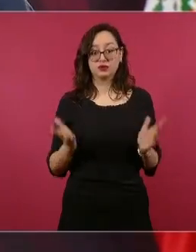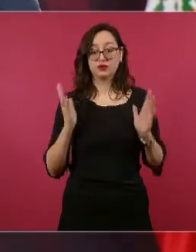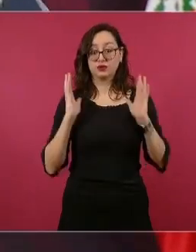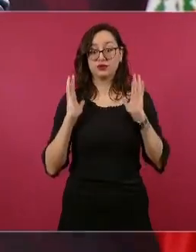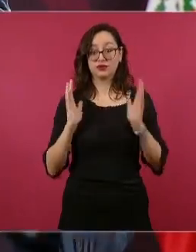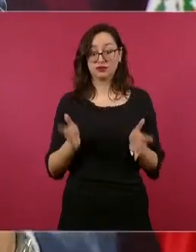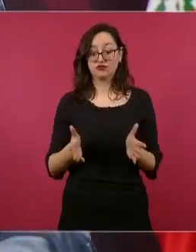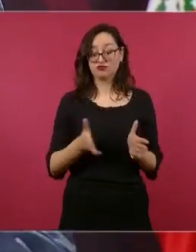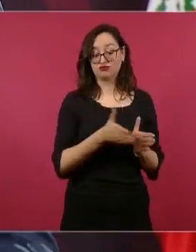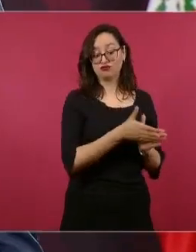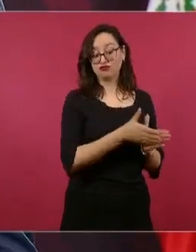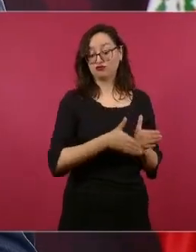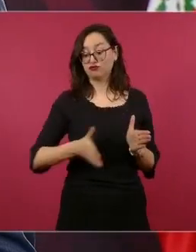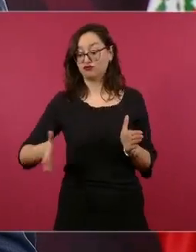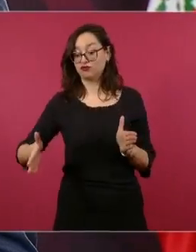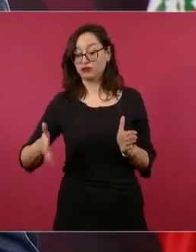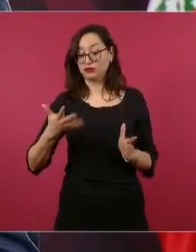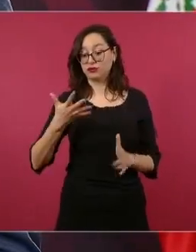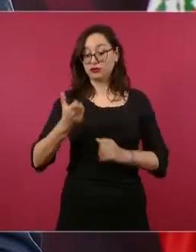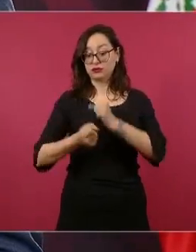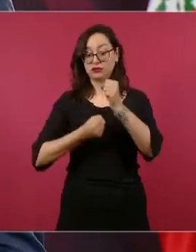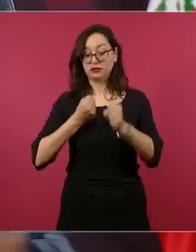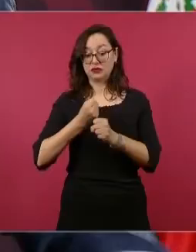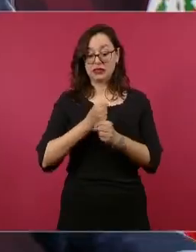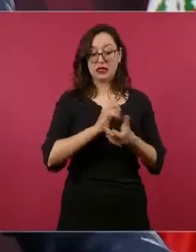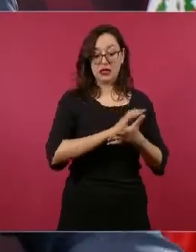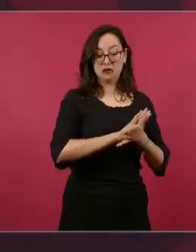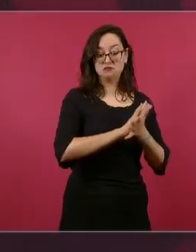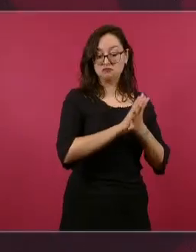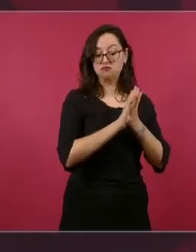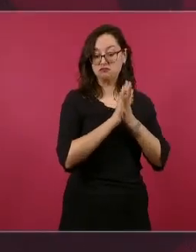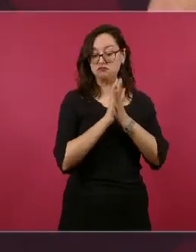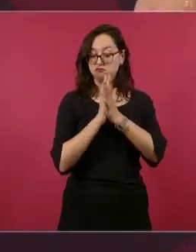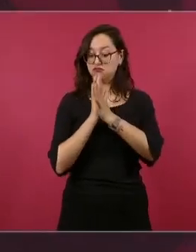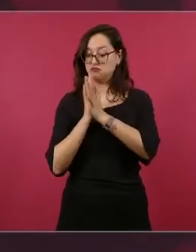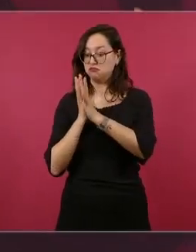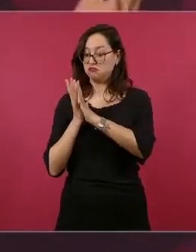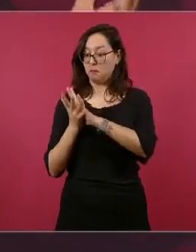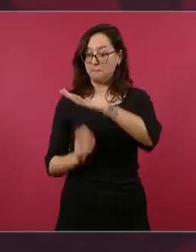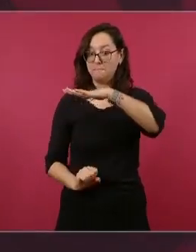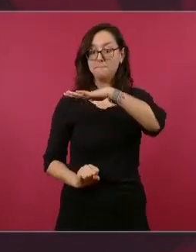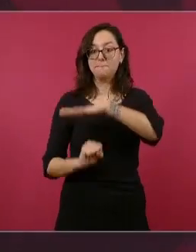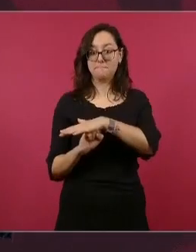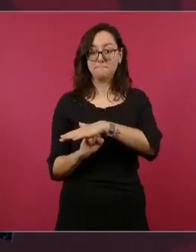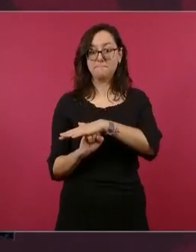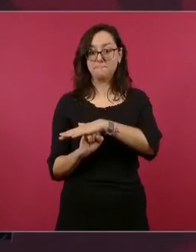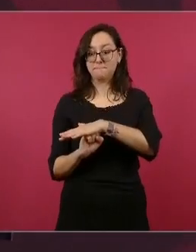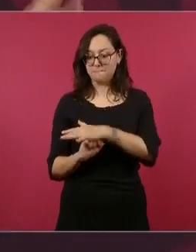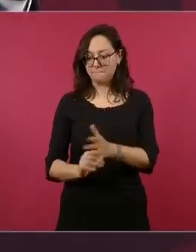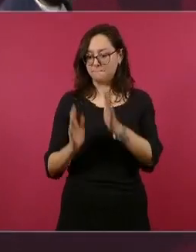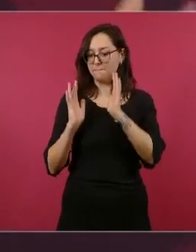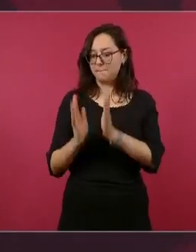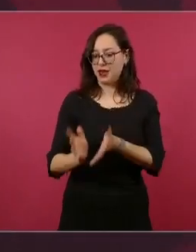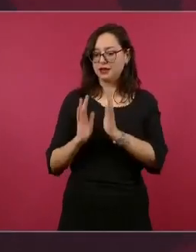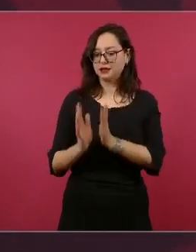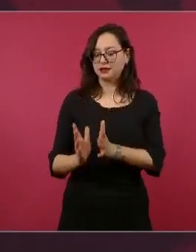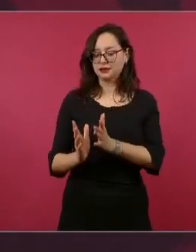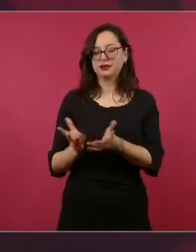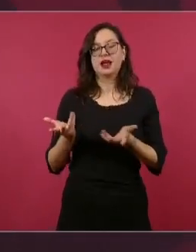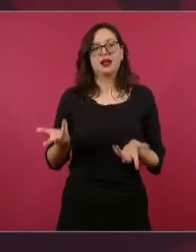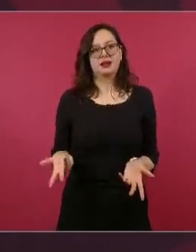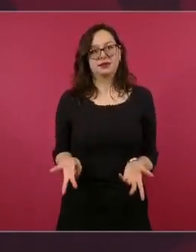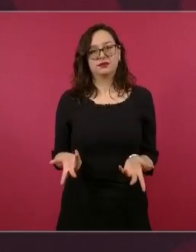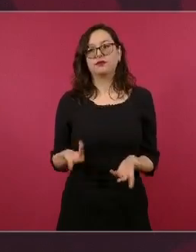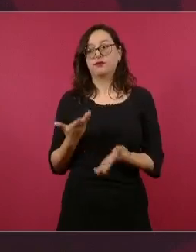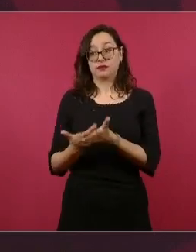esto del Poder Judicial porque si ya avanzamos por ejemplo ya